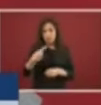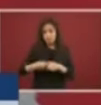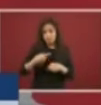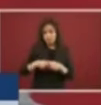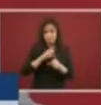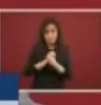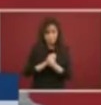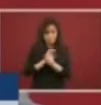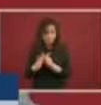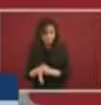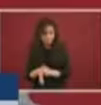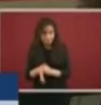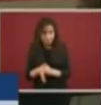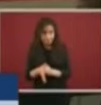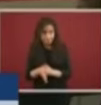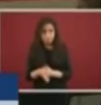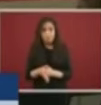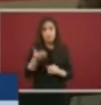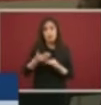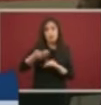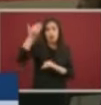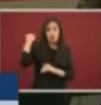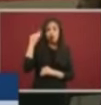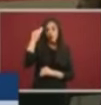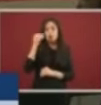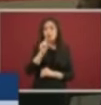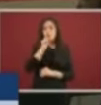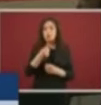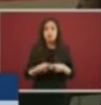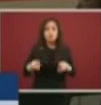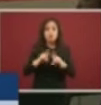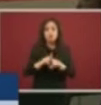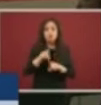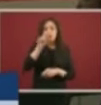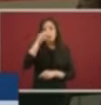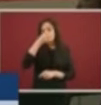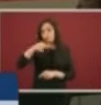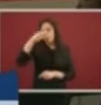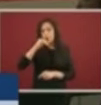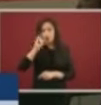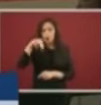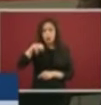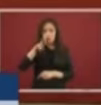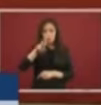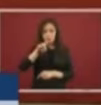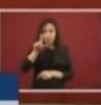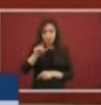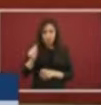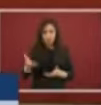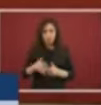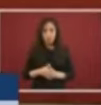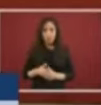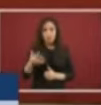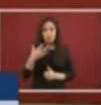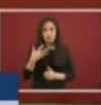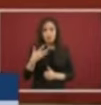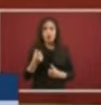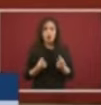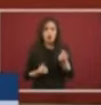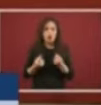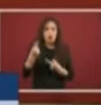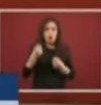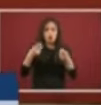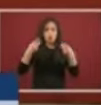3, en donde se espera el incremento de pacientes demandando atención médica, para que todos puedan contar con estas medidas de bioseguridad